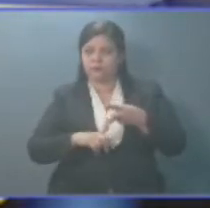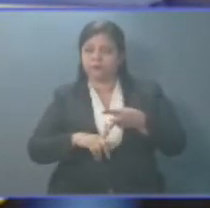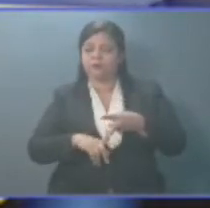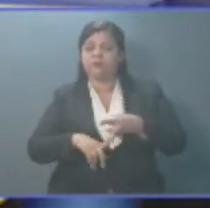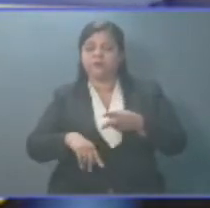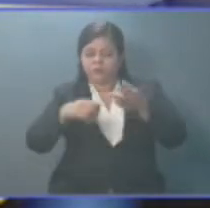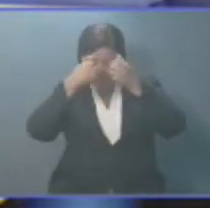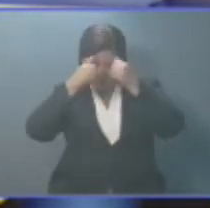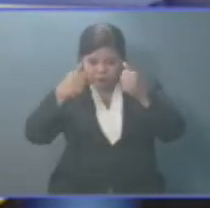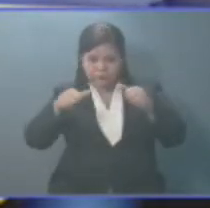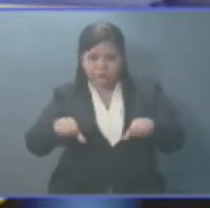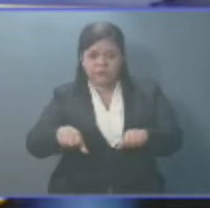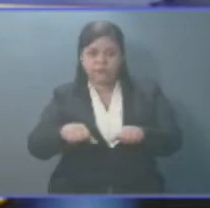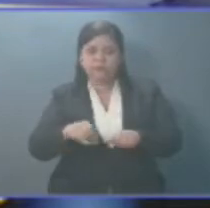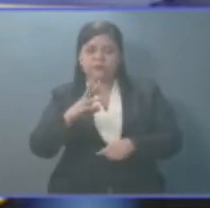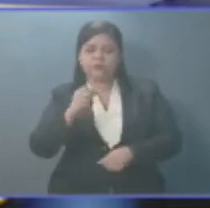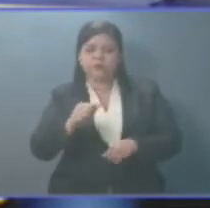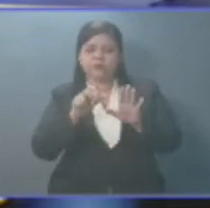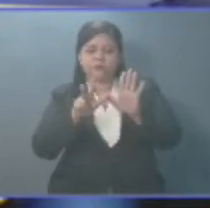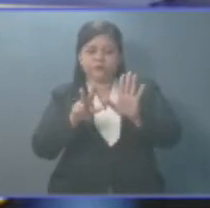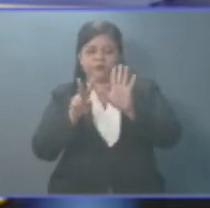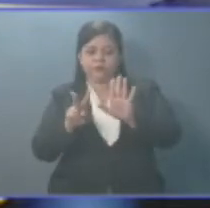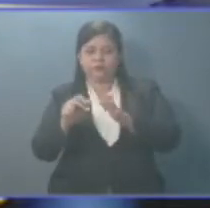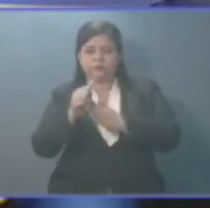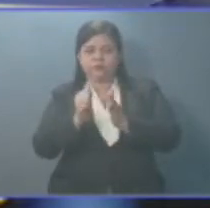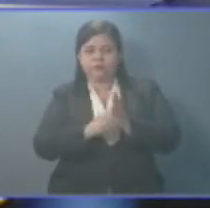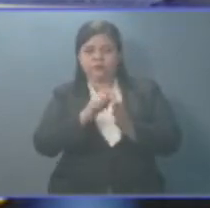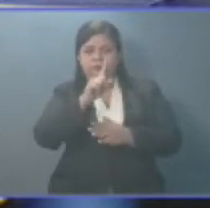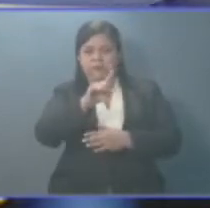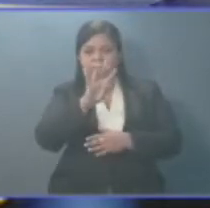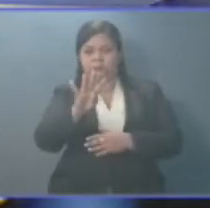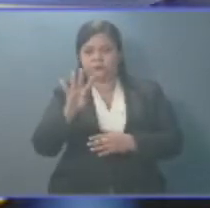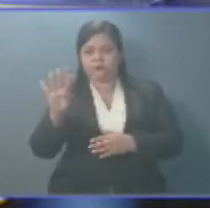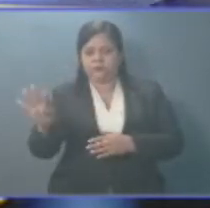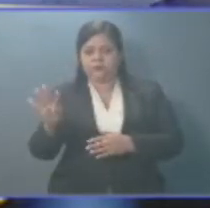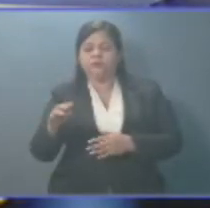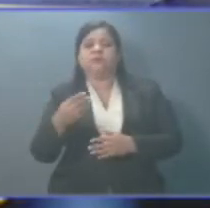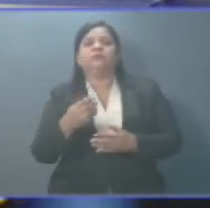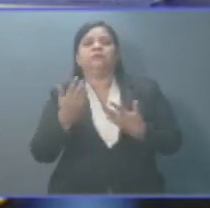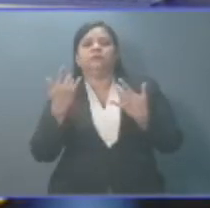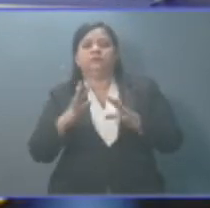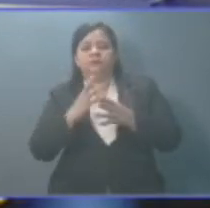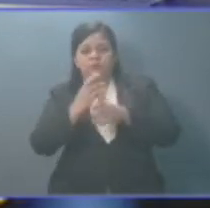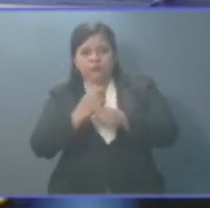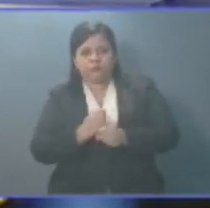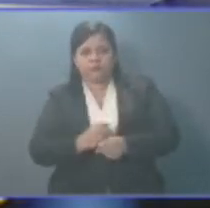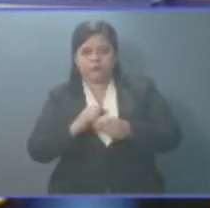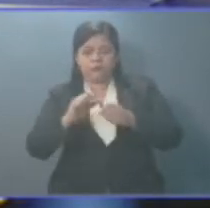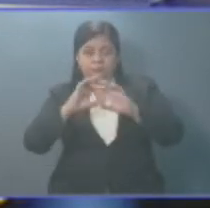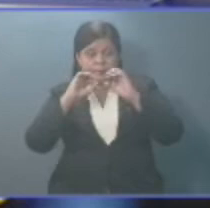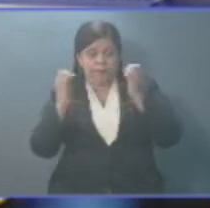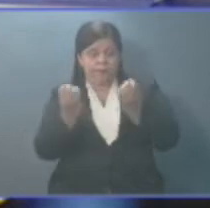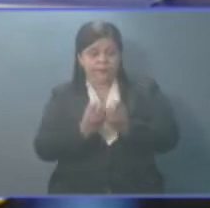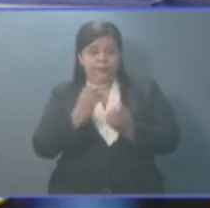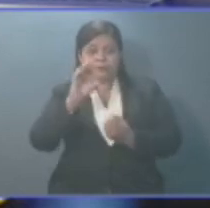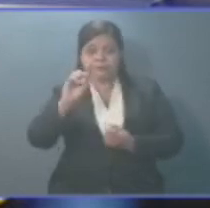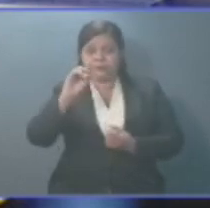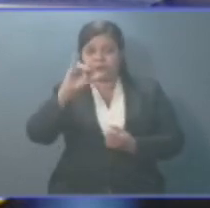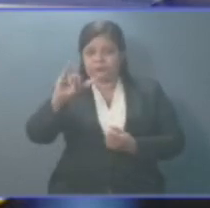que en los convenios 87 y 144 de la Organización Internacional de Trabajo,